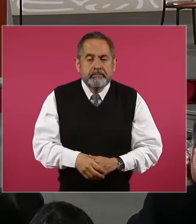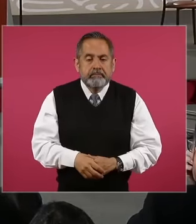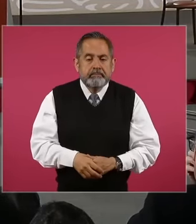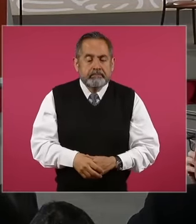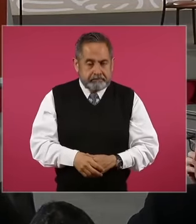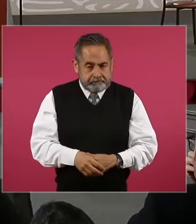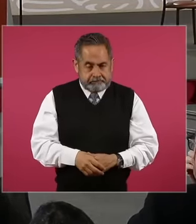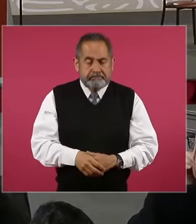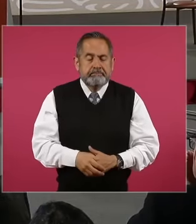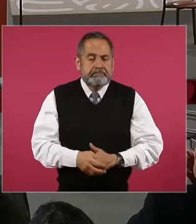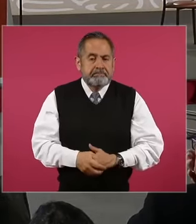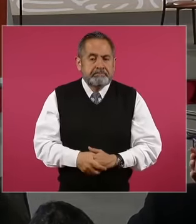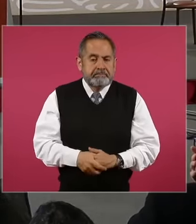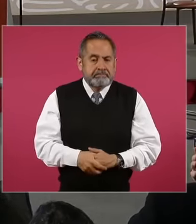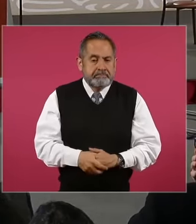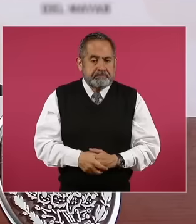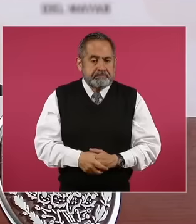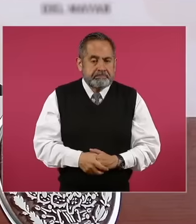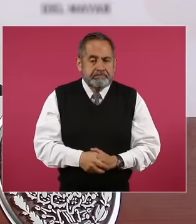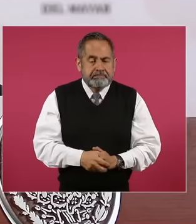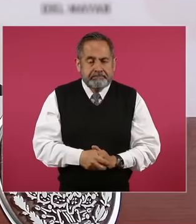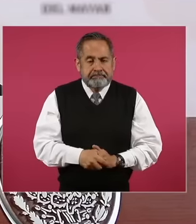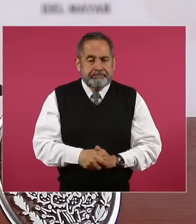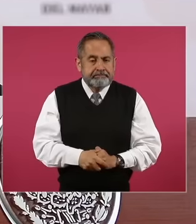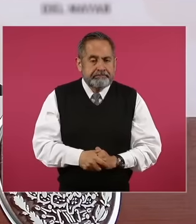Ahora bien,